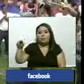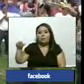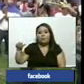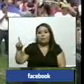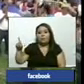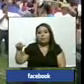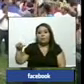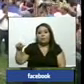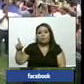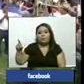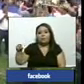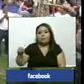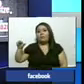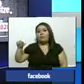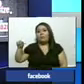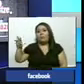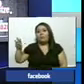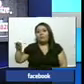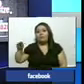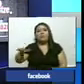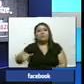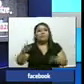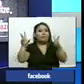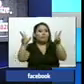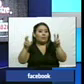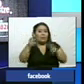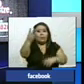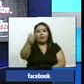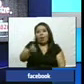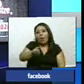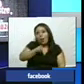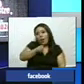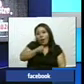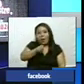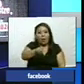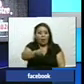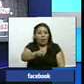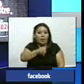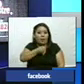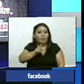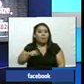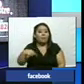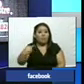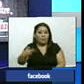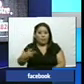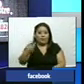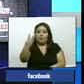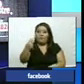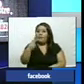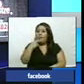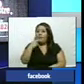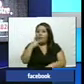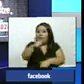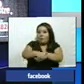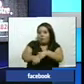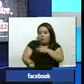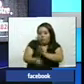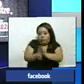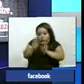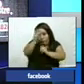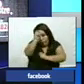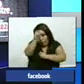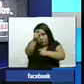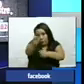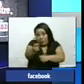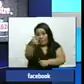América, Managua. En el contexto del Día del Locutor, que es mañana viernes, la Asamblea Legislativa reconoció la trayectoria